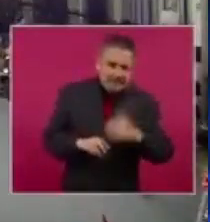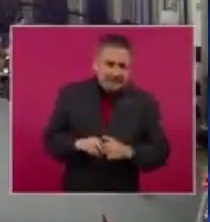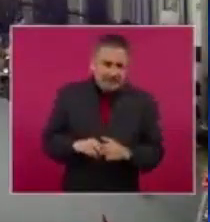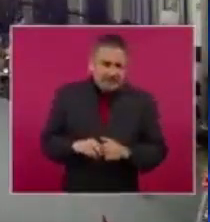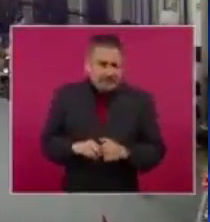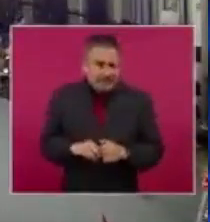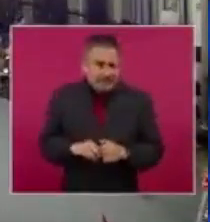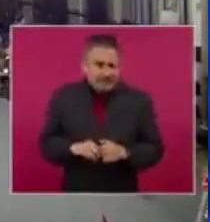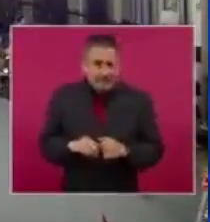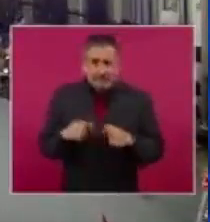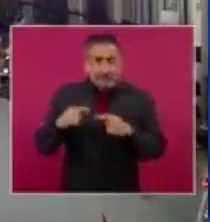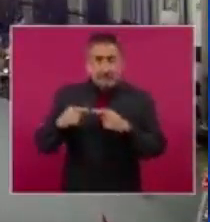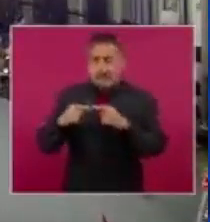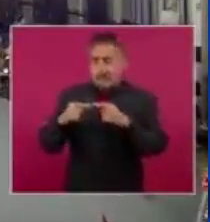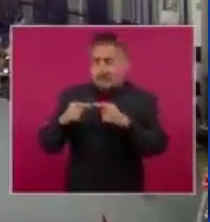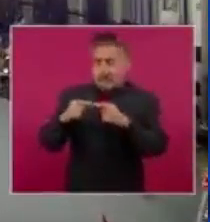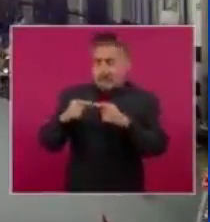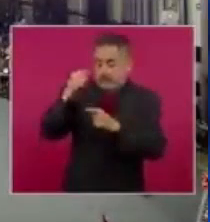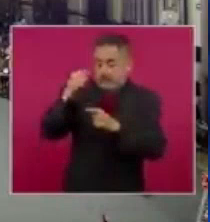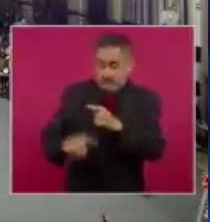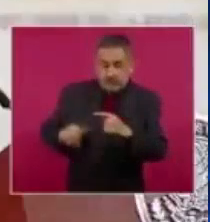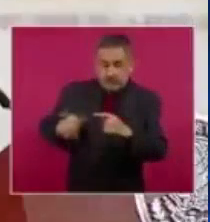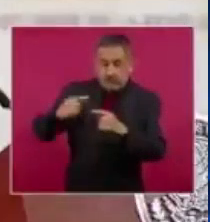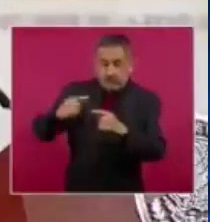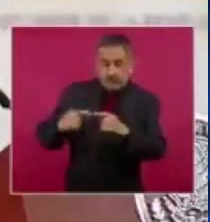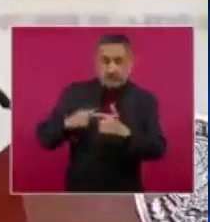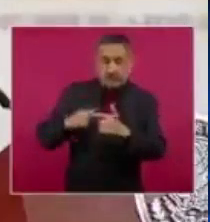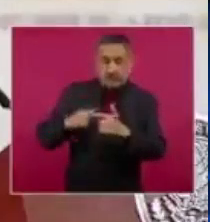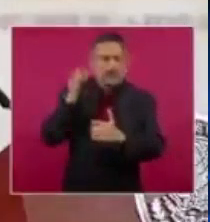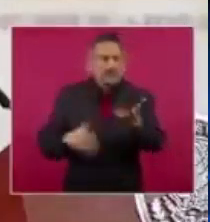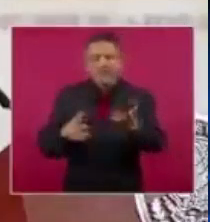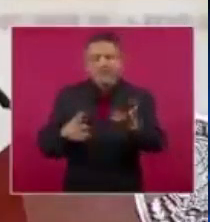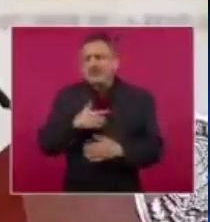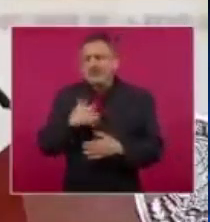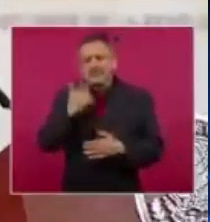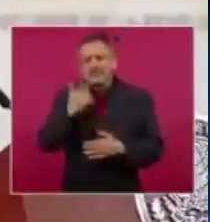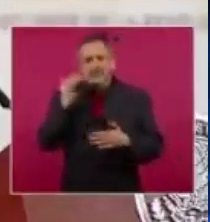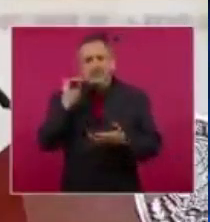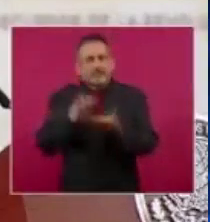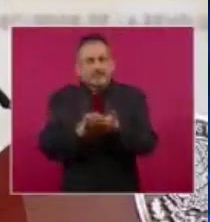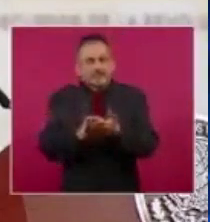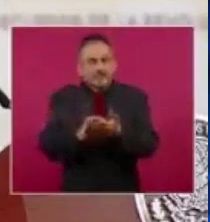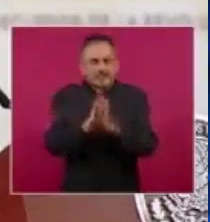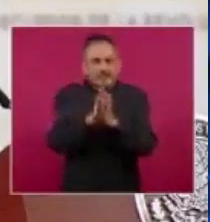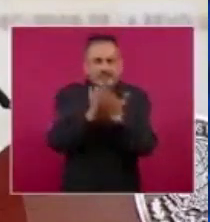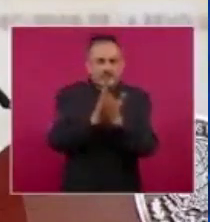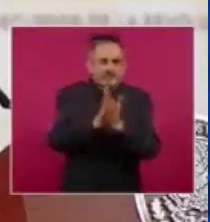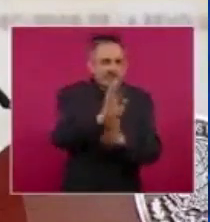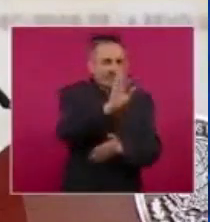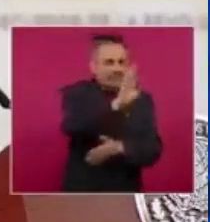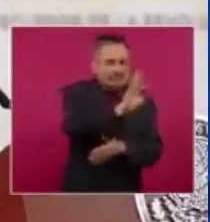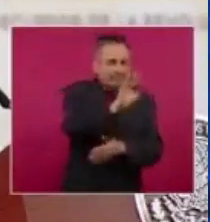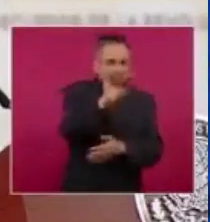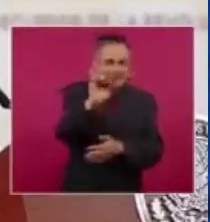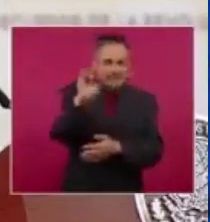el fin de ciclo. Casi hasta me gustaría ponerle fin.